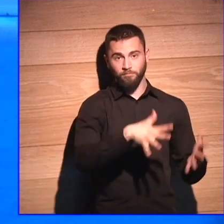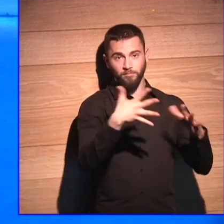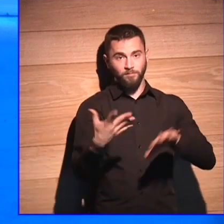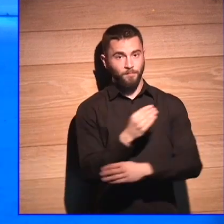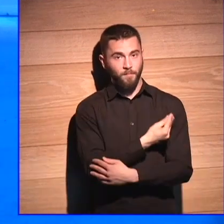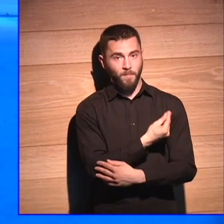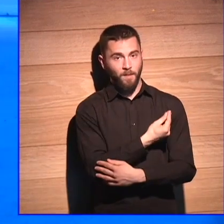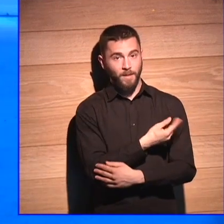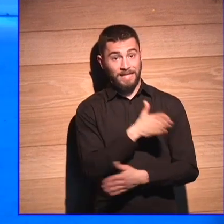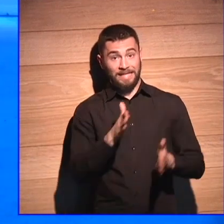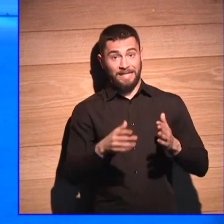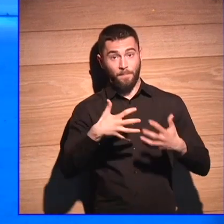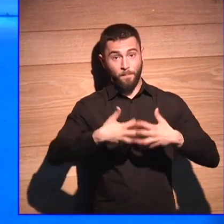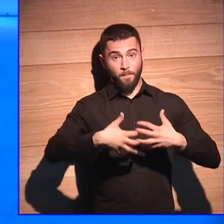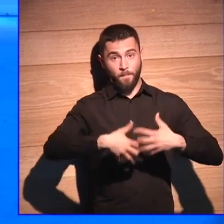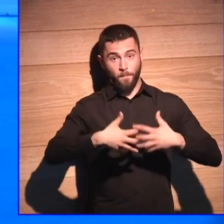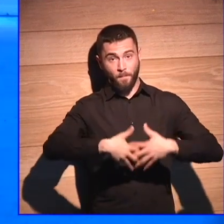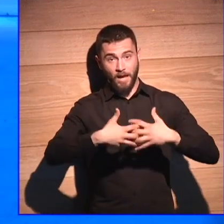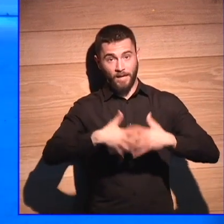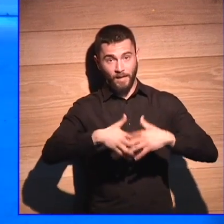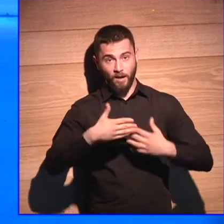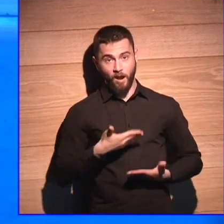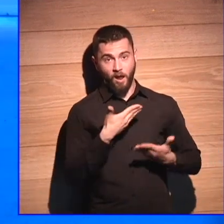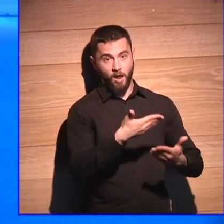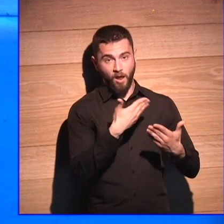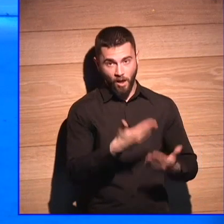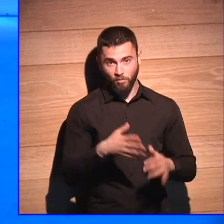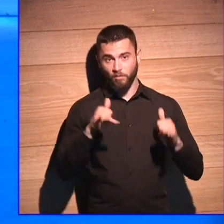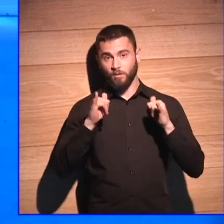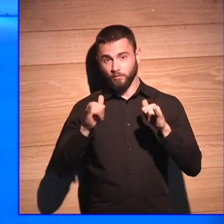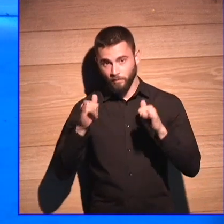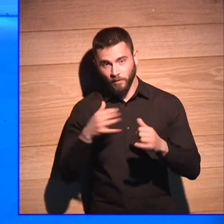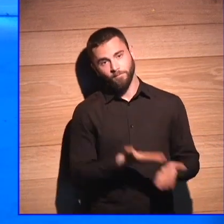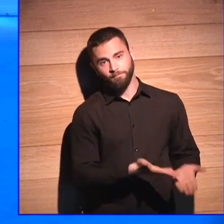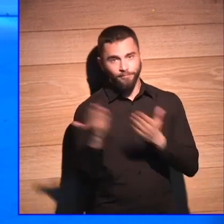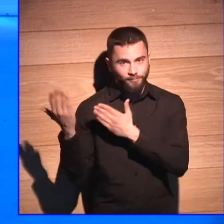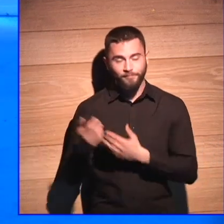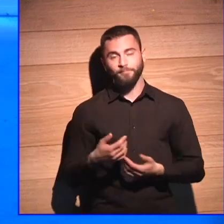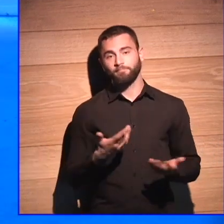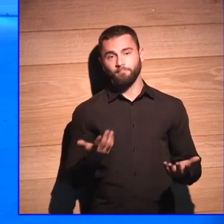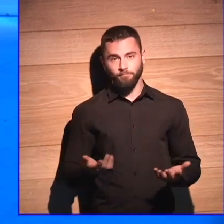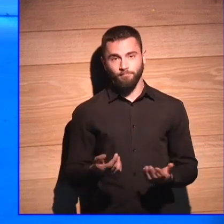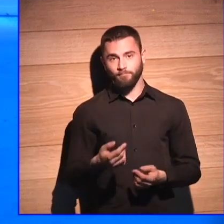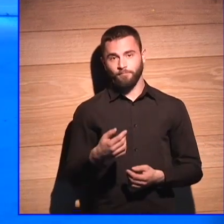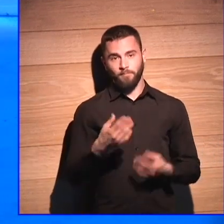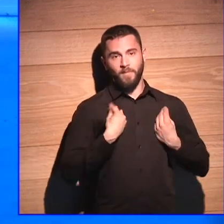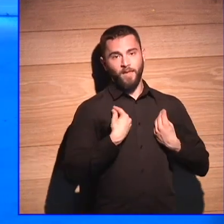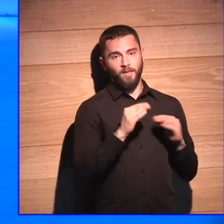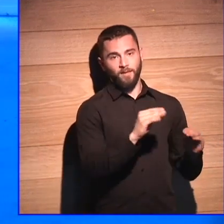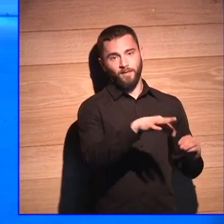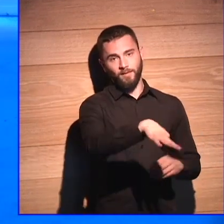las máquinas les llevan a todas partes, les llevan al entretenimiento, a comer, bueno, les deciden la vida,